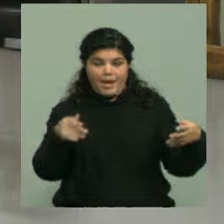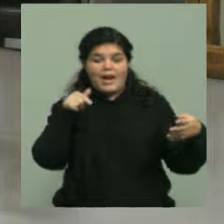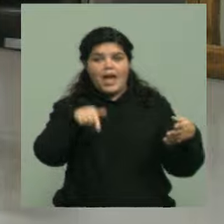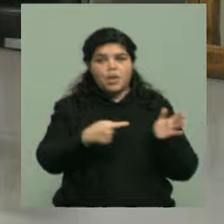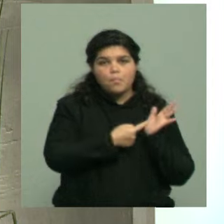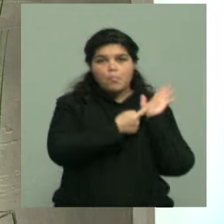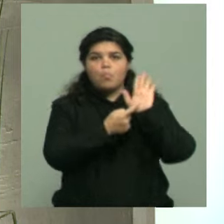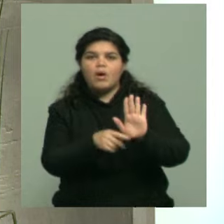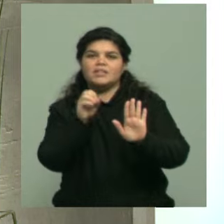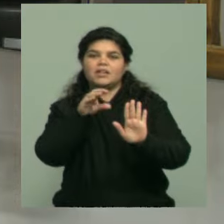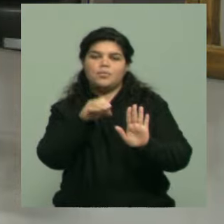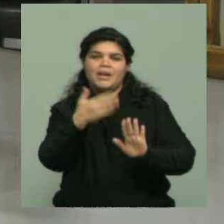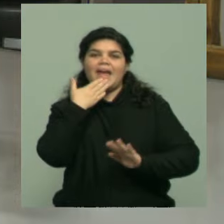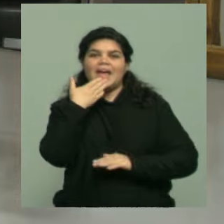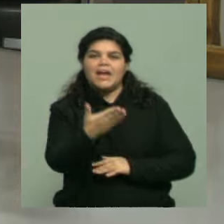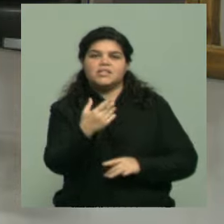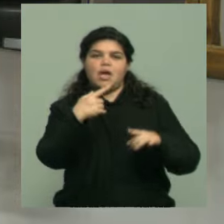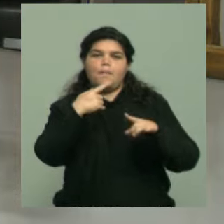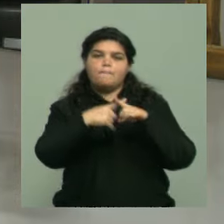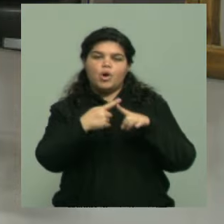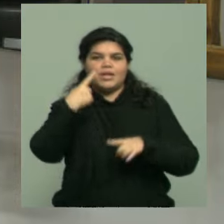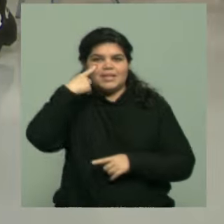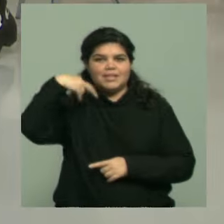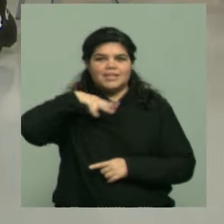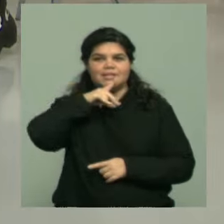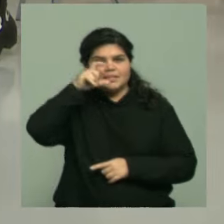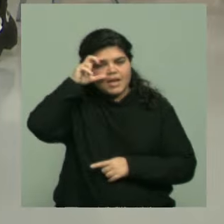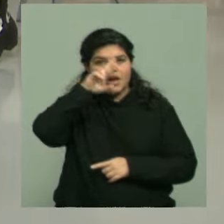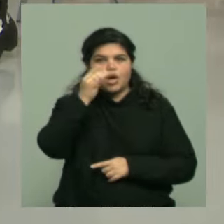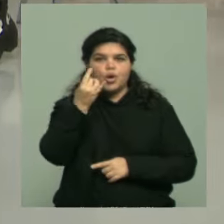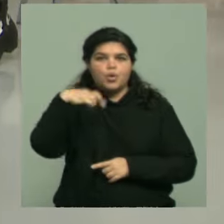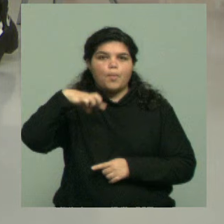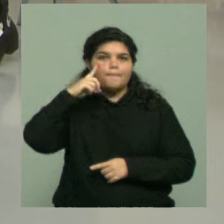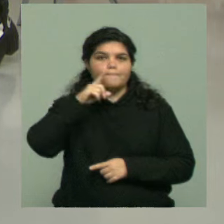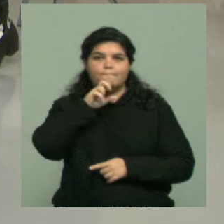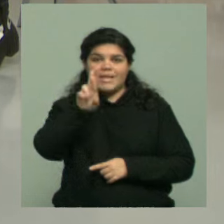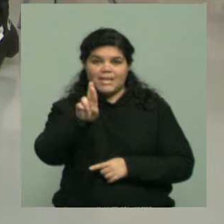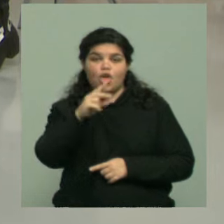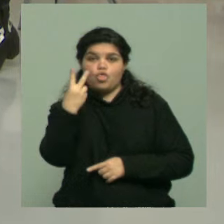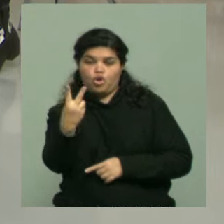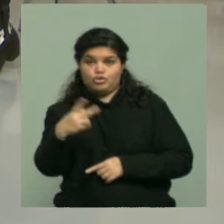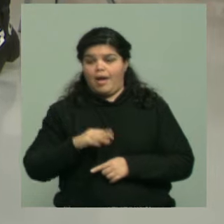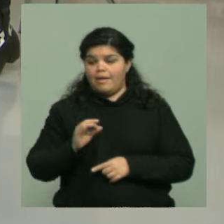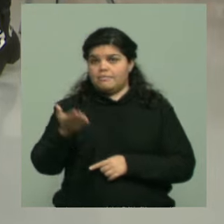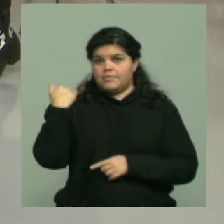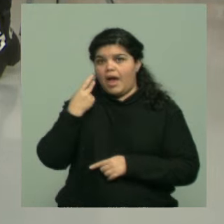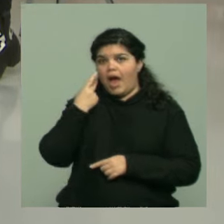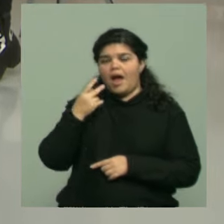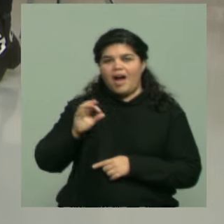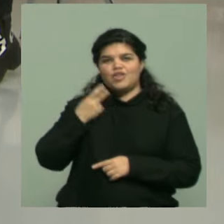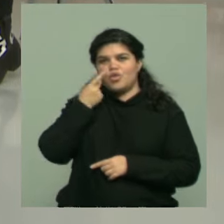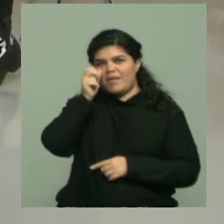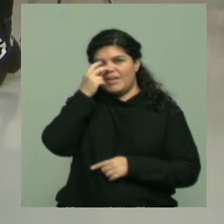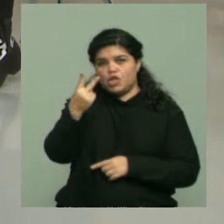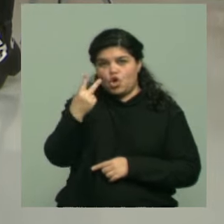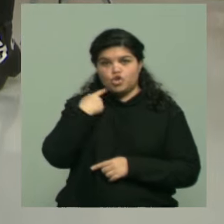Interrumpir 2. Uh-huh. Ellos ya hicieron Gracias por Interrumpir 1. Sí. En el año 22. Y por pedido del